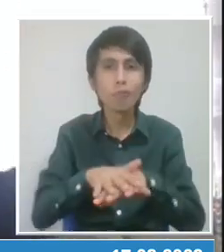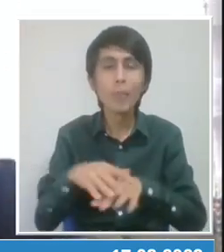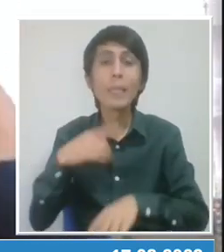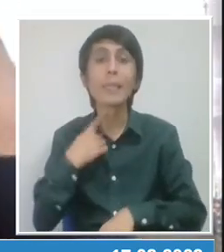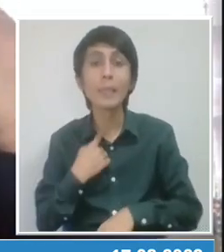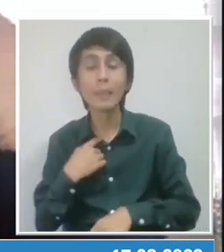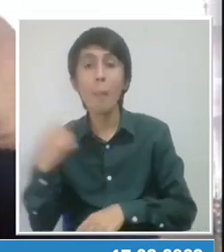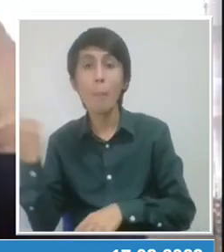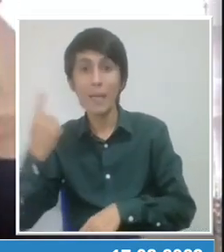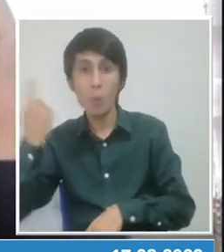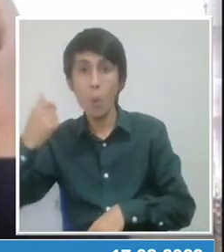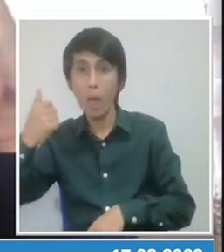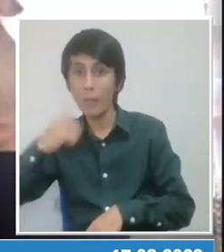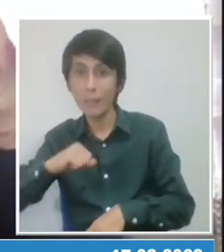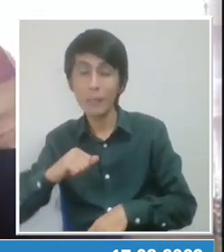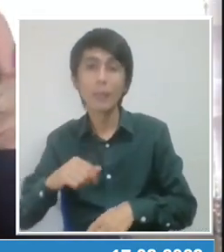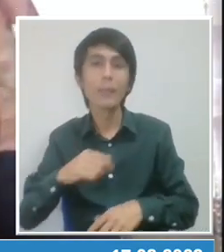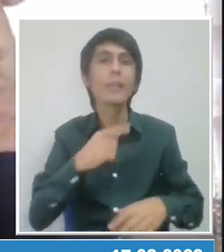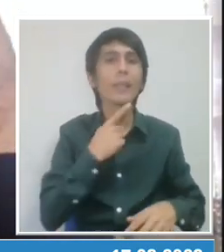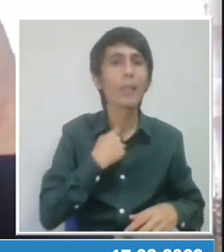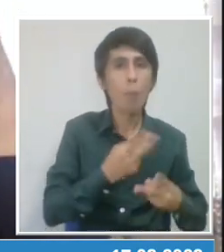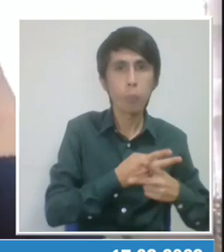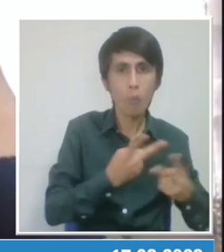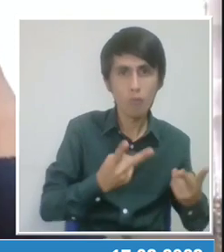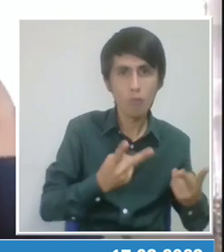intereses públicos en esta materia,